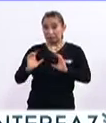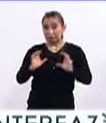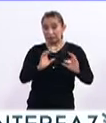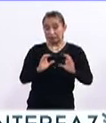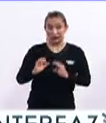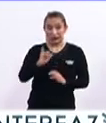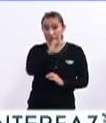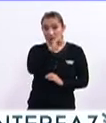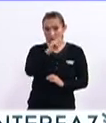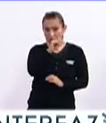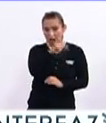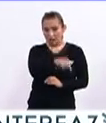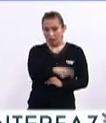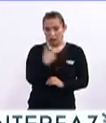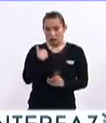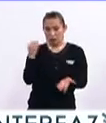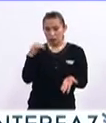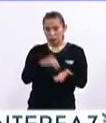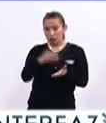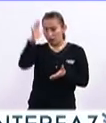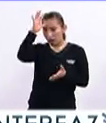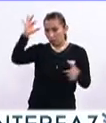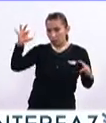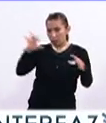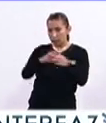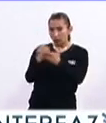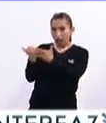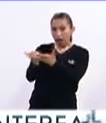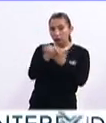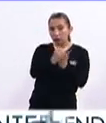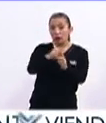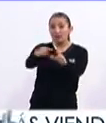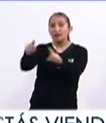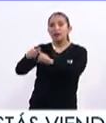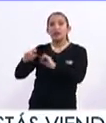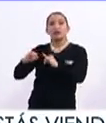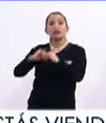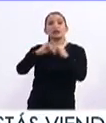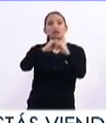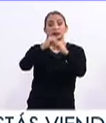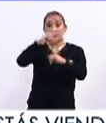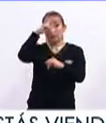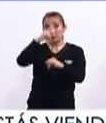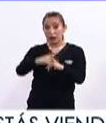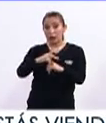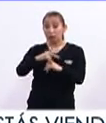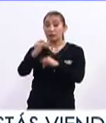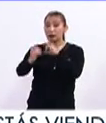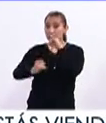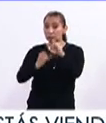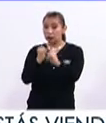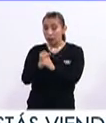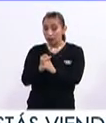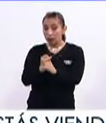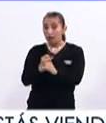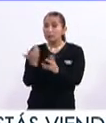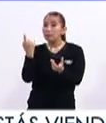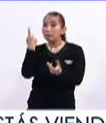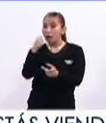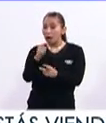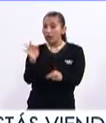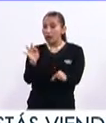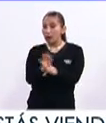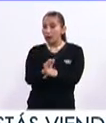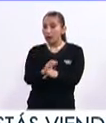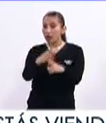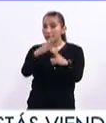el Instituto Politécnico Nacional estableció un convenio de colaboración con diversas instituciones nacionales e internacionales precisamente